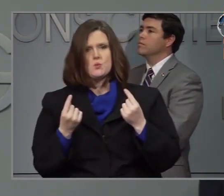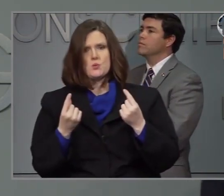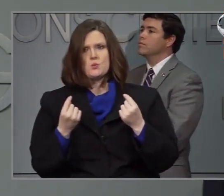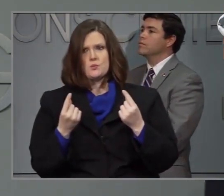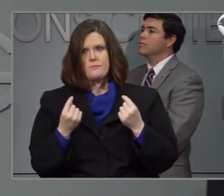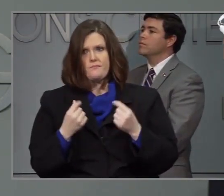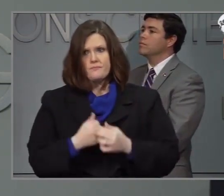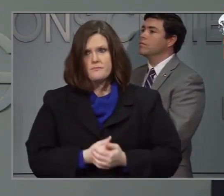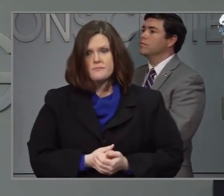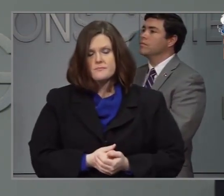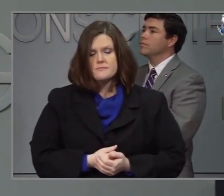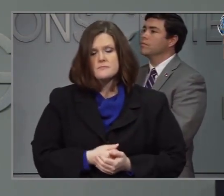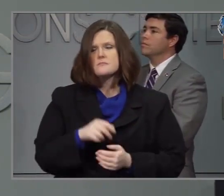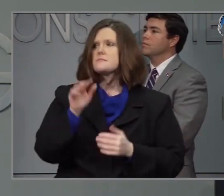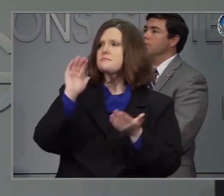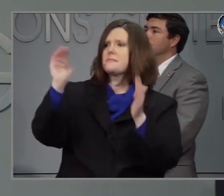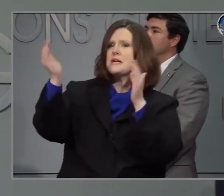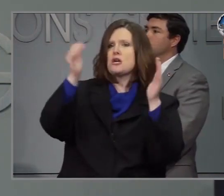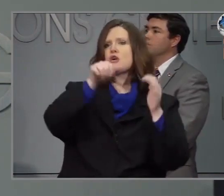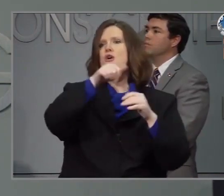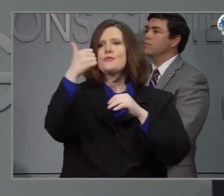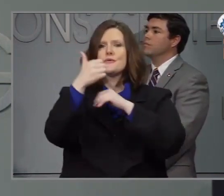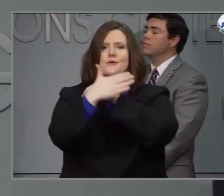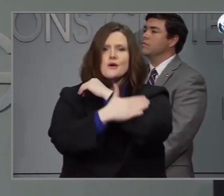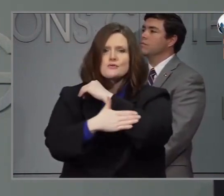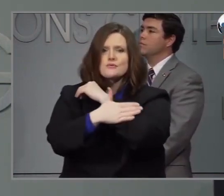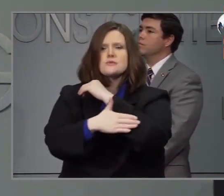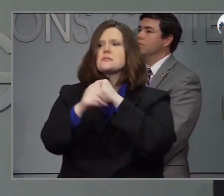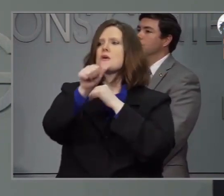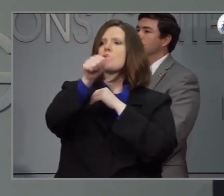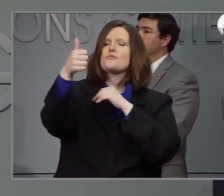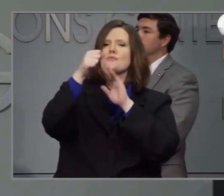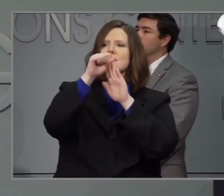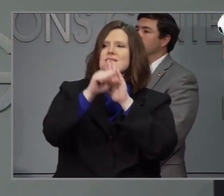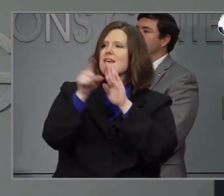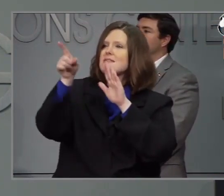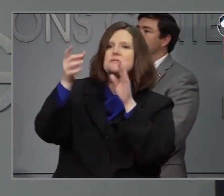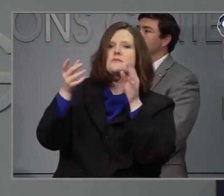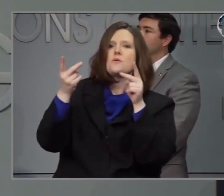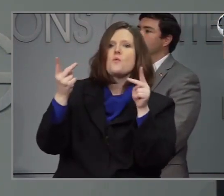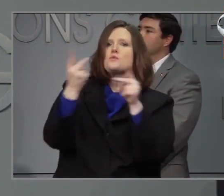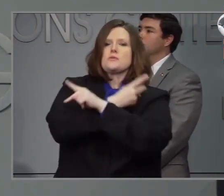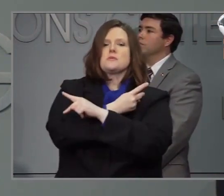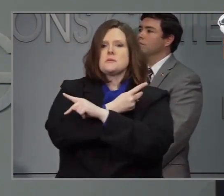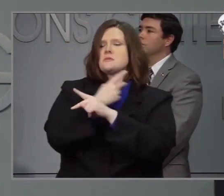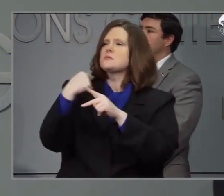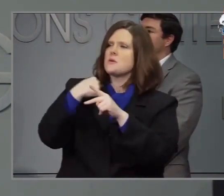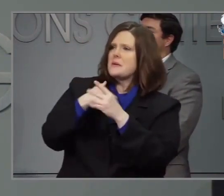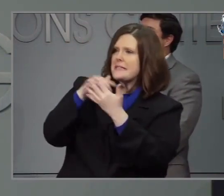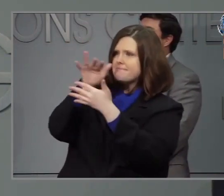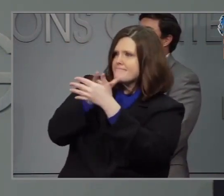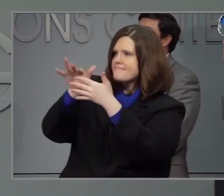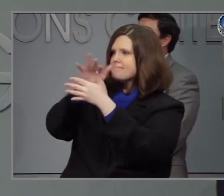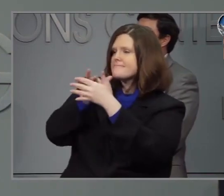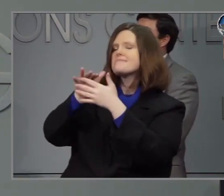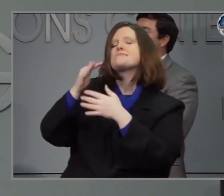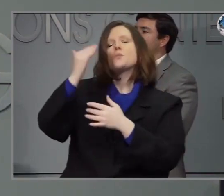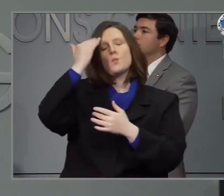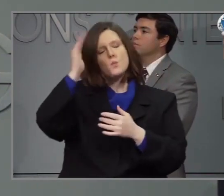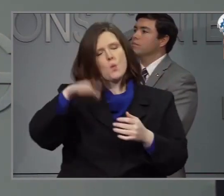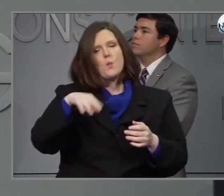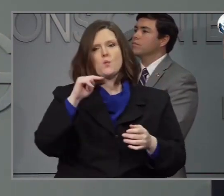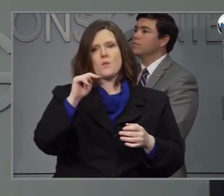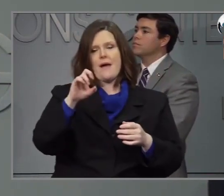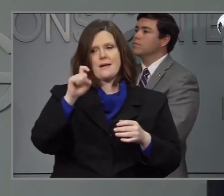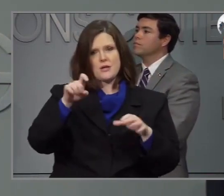mejor que usted puede hacer al ver a otros países y otros estados que están adelantados en esta pandemia sabemos que tenemos que hacer